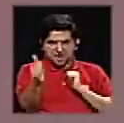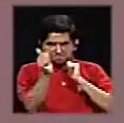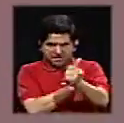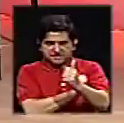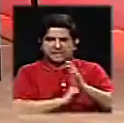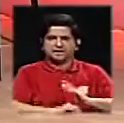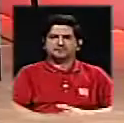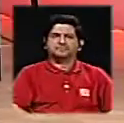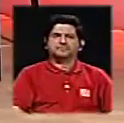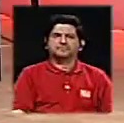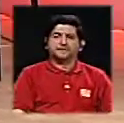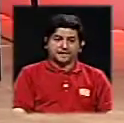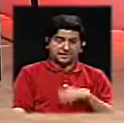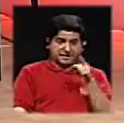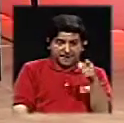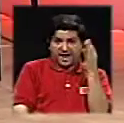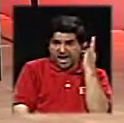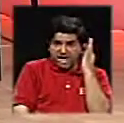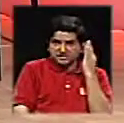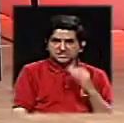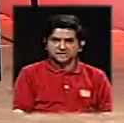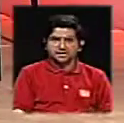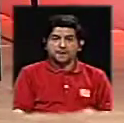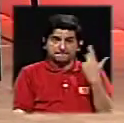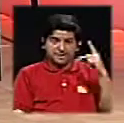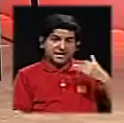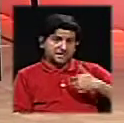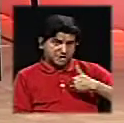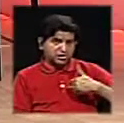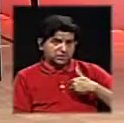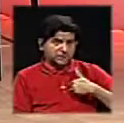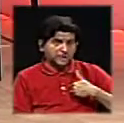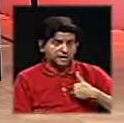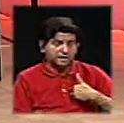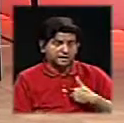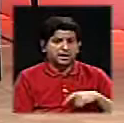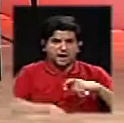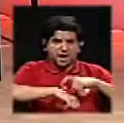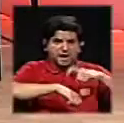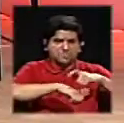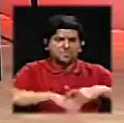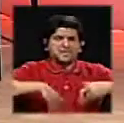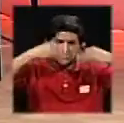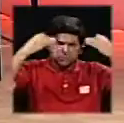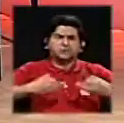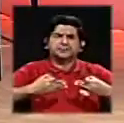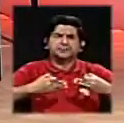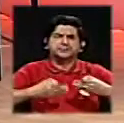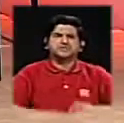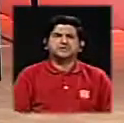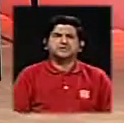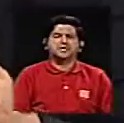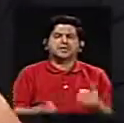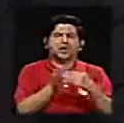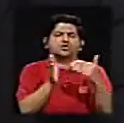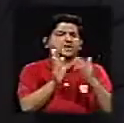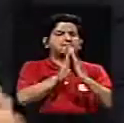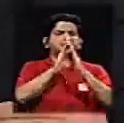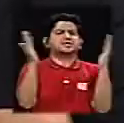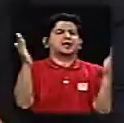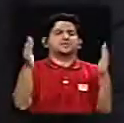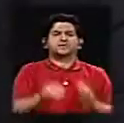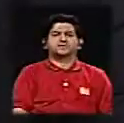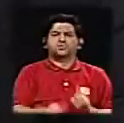allí. ¿Ella se expuso a un riesgo al tomar la decisión de que le reabrieran el paso